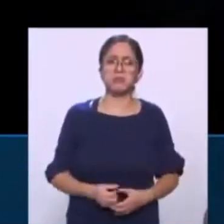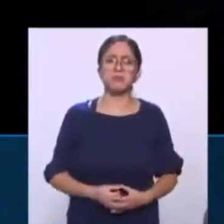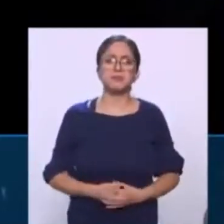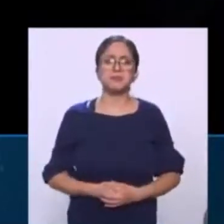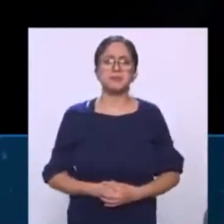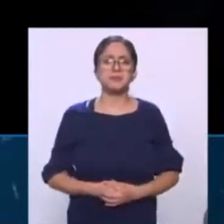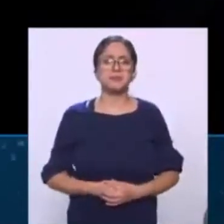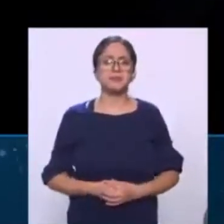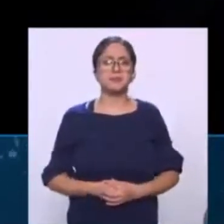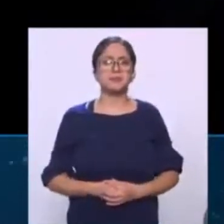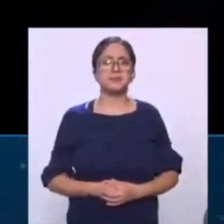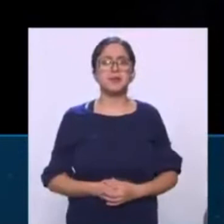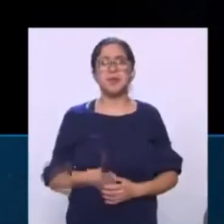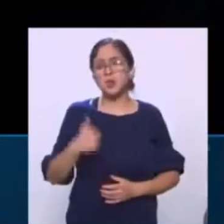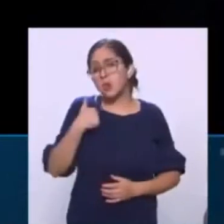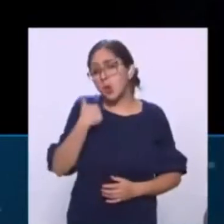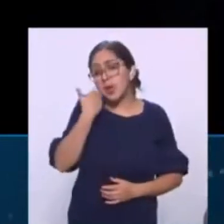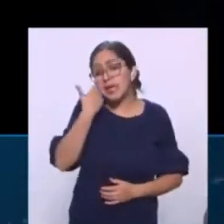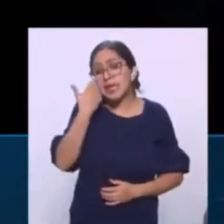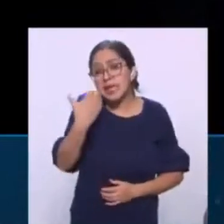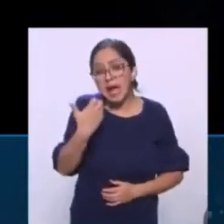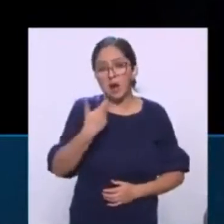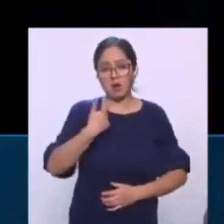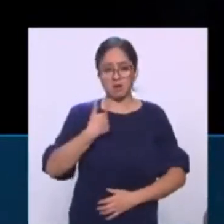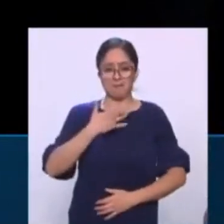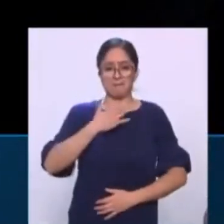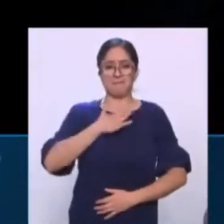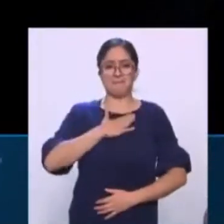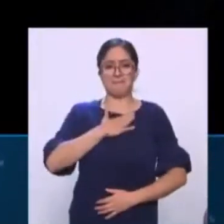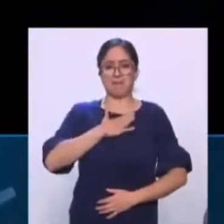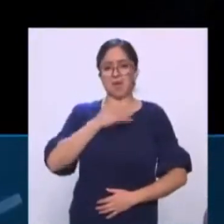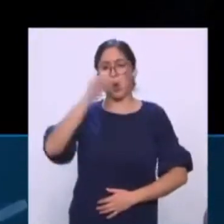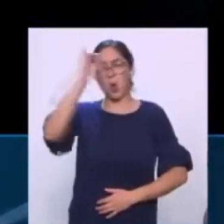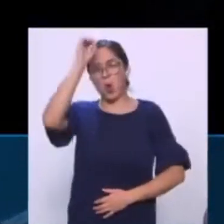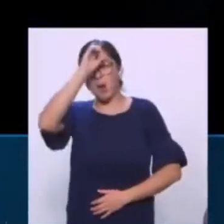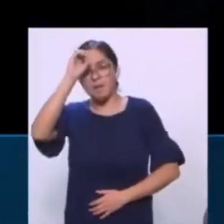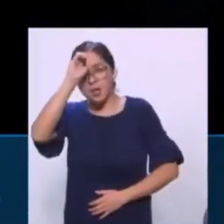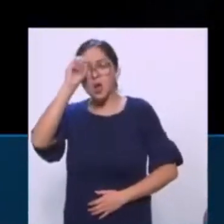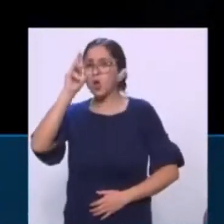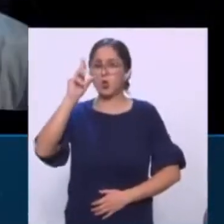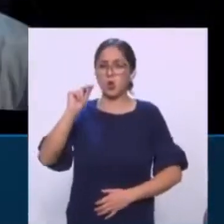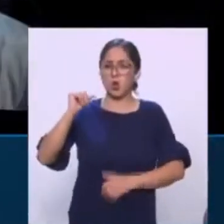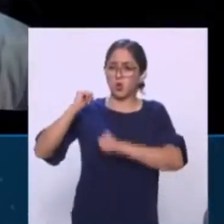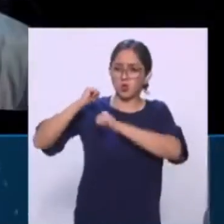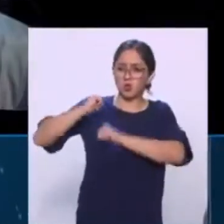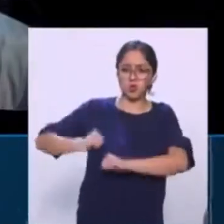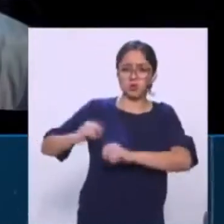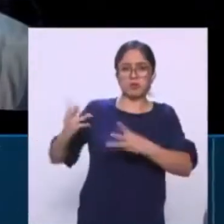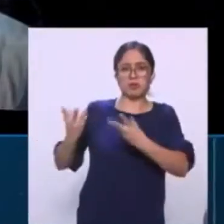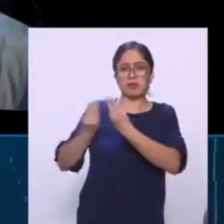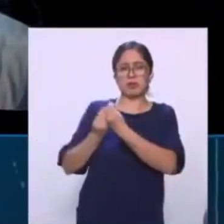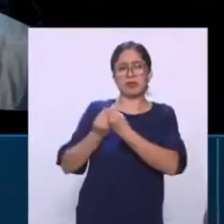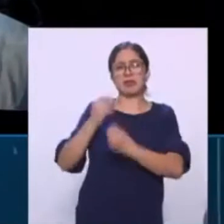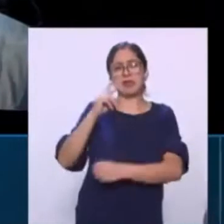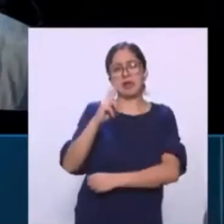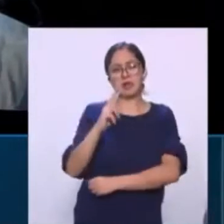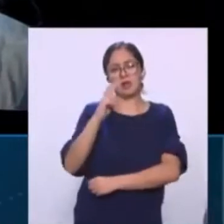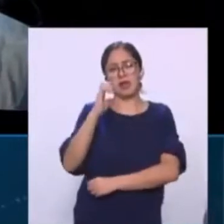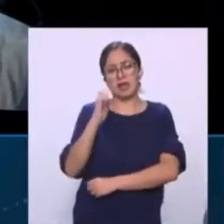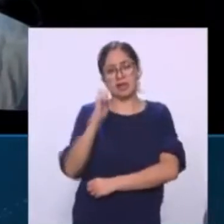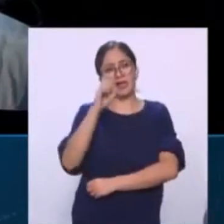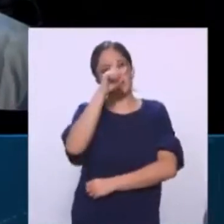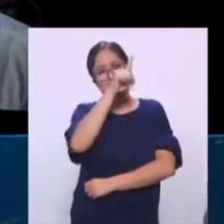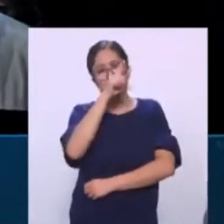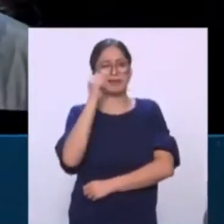comentarios de esta noche son a título personal y no en nombre de la Comisión de Relaciones Exteriores del Senado,